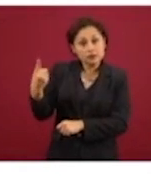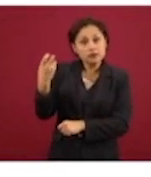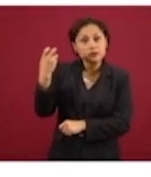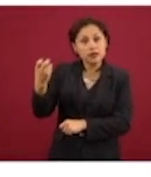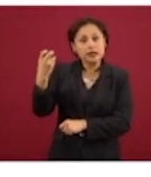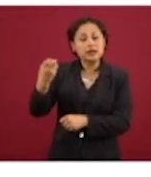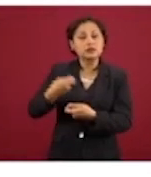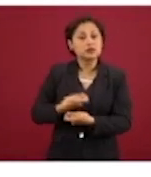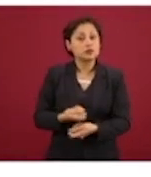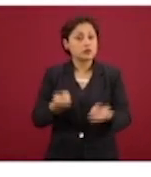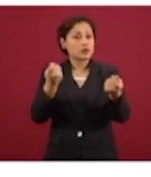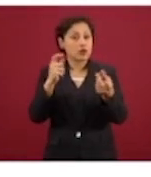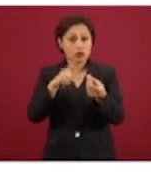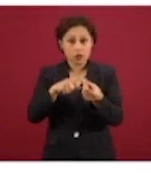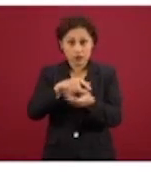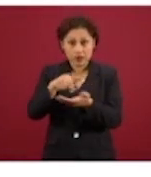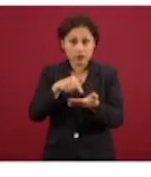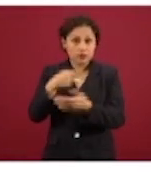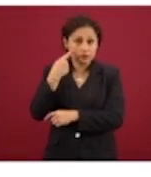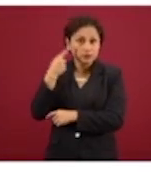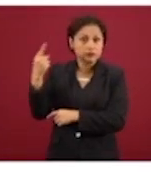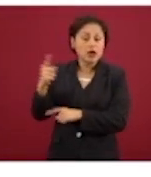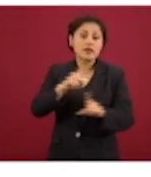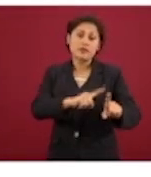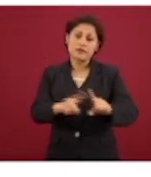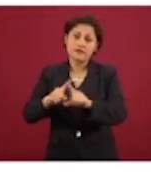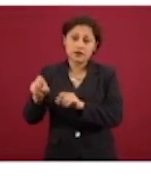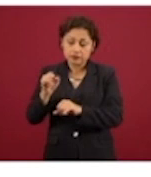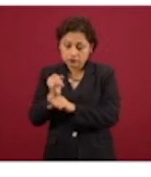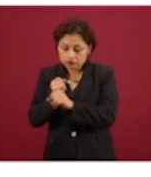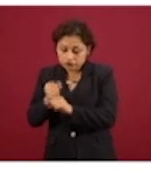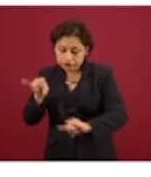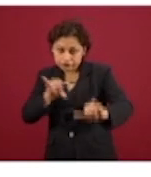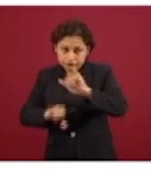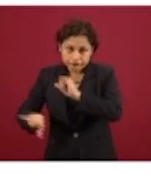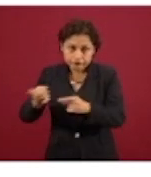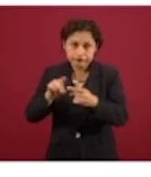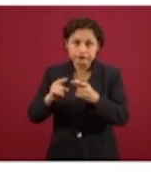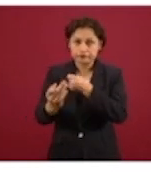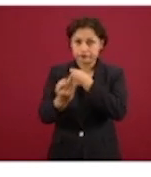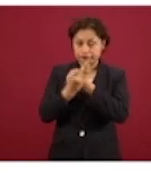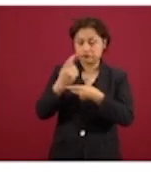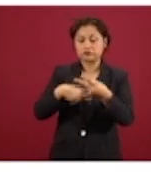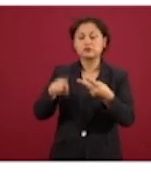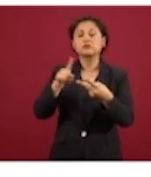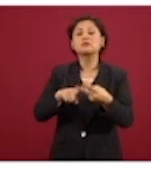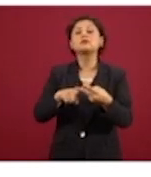distintas entregas. Ahí están equipos de diagnóstico y laboratorio, equipos de protección personal en el segundo